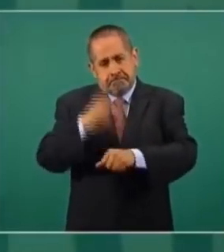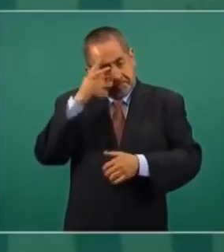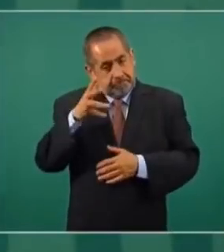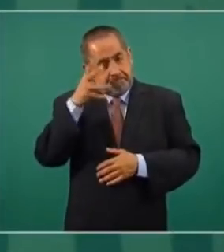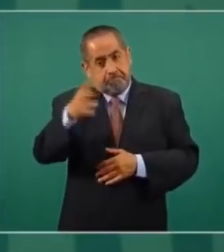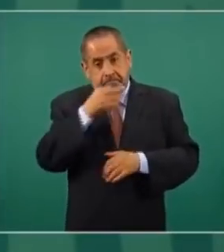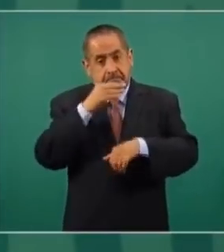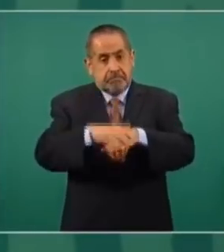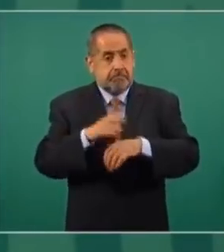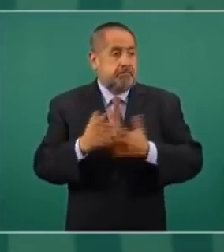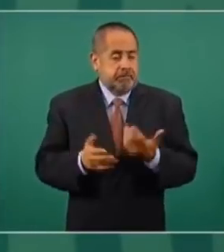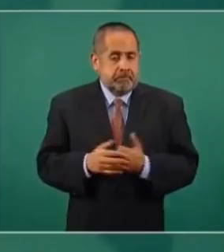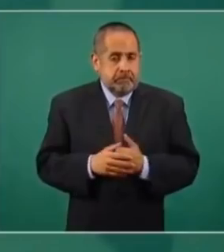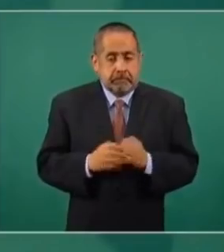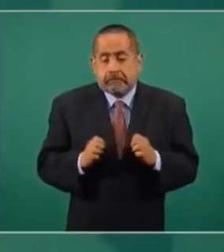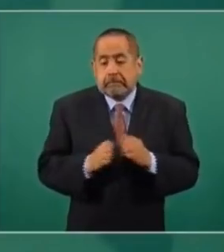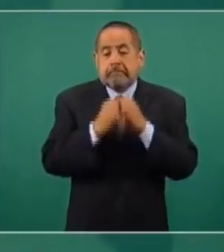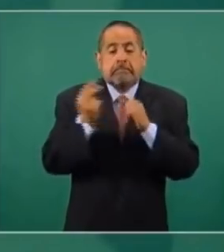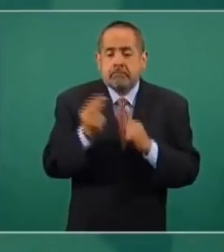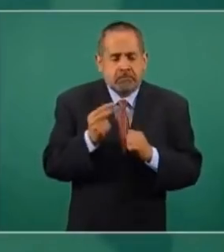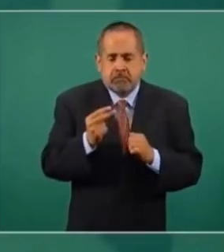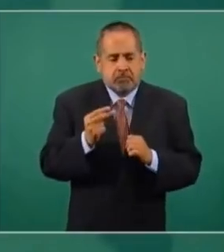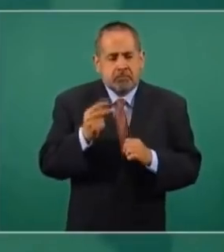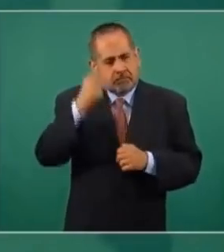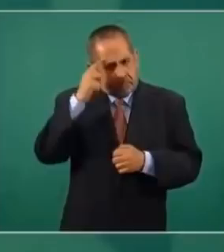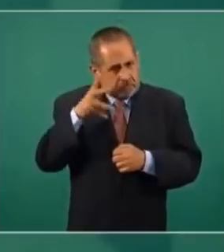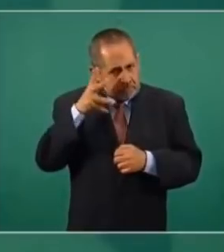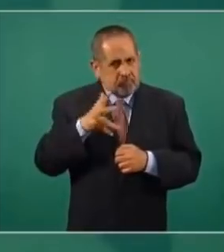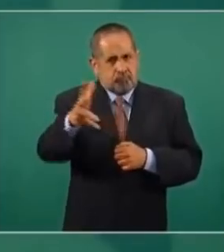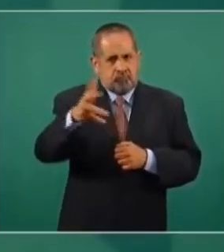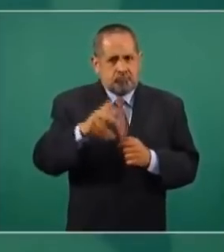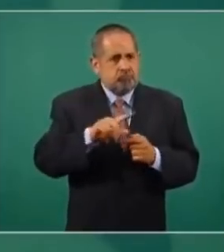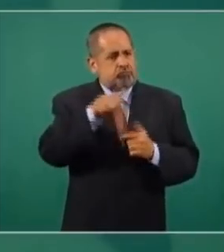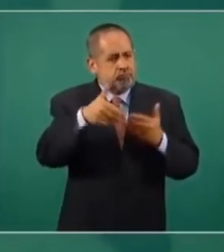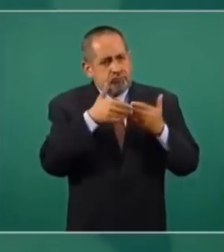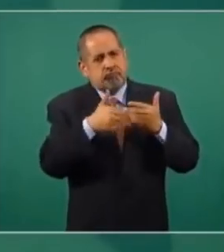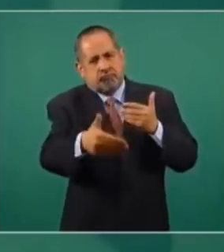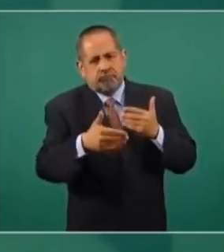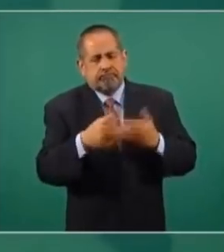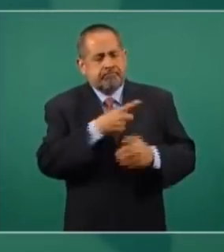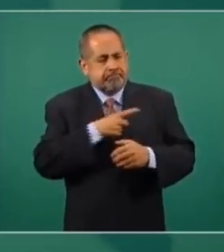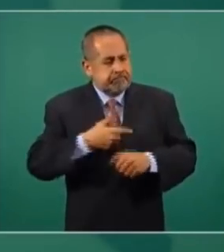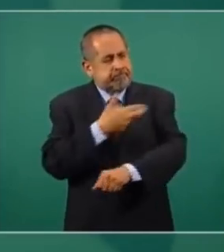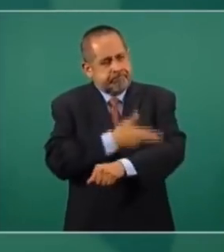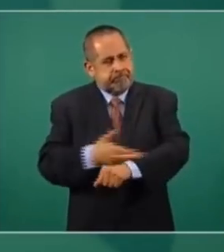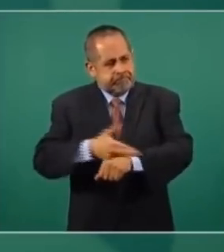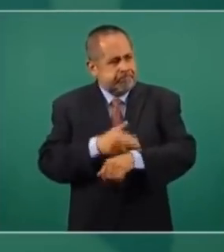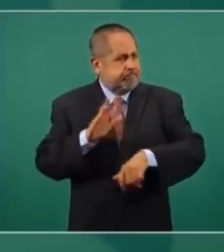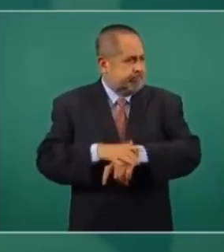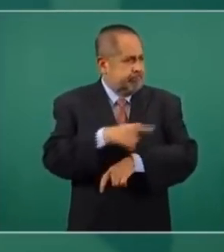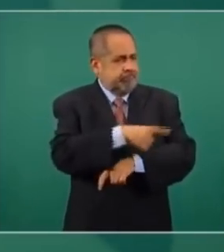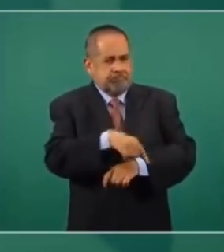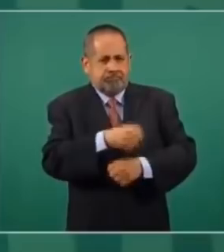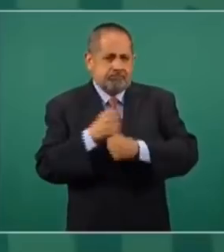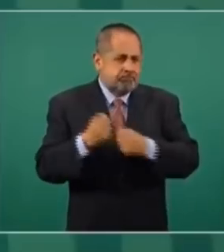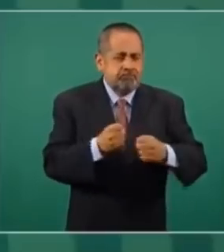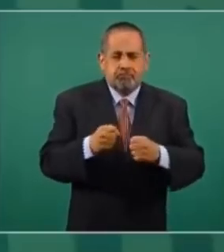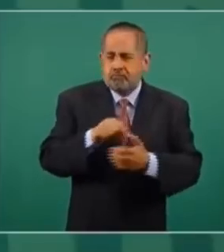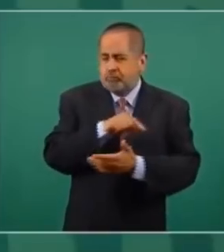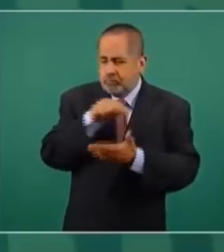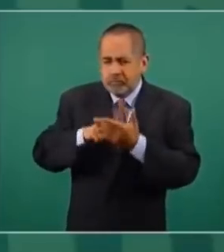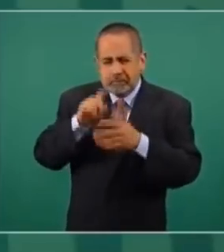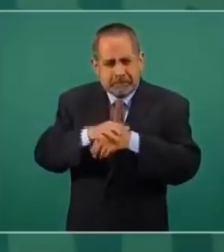más para la emergencia o la urgencia, sino ¿qué sigue? Pues tiene que emerger un Birmex más poderoso, centros de investigación